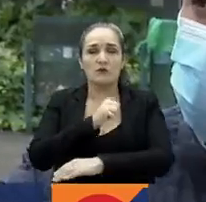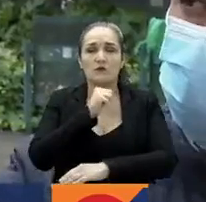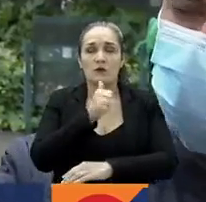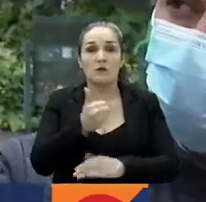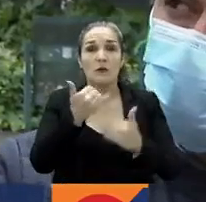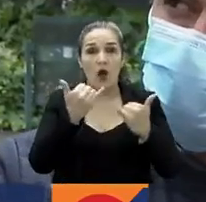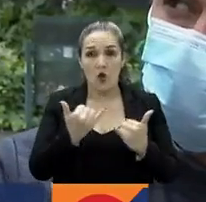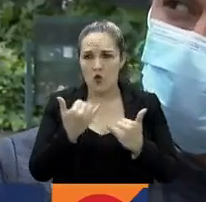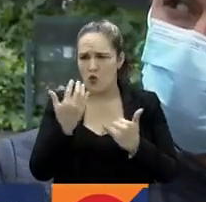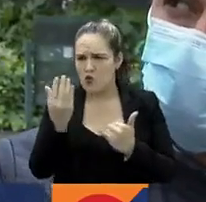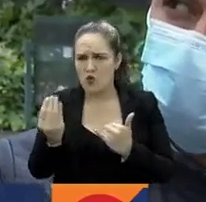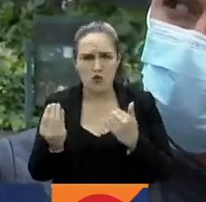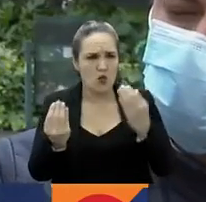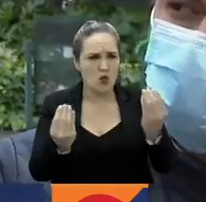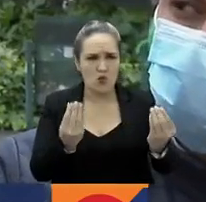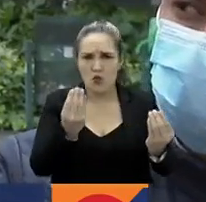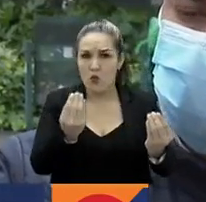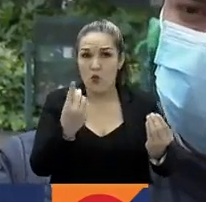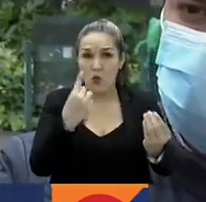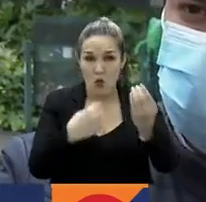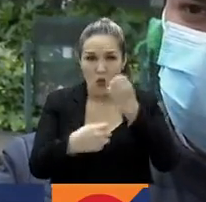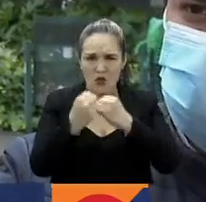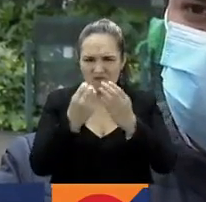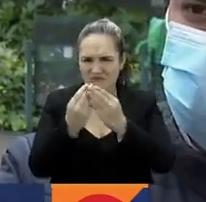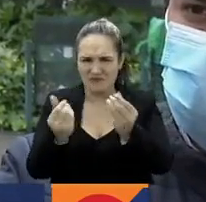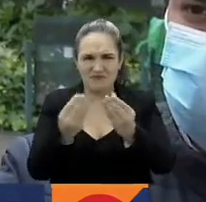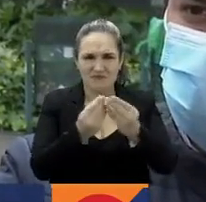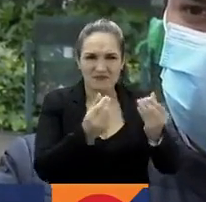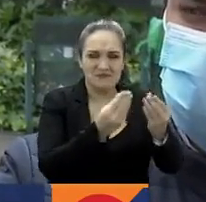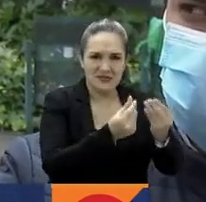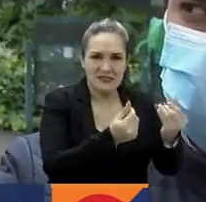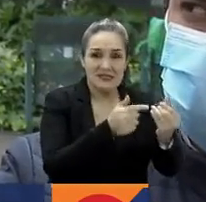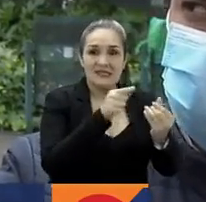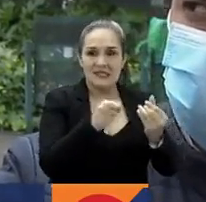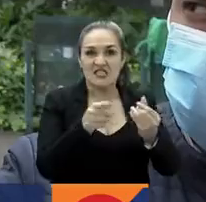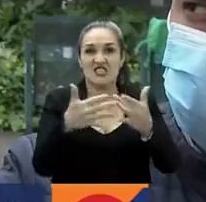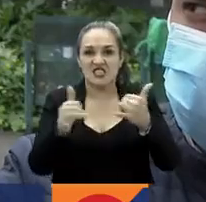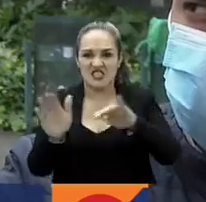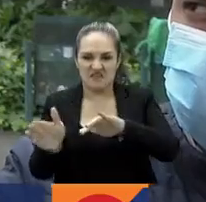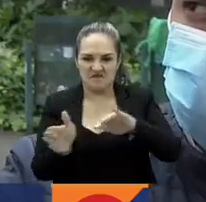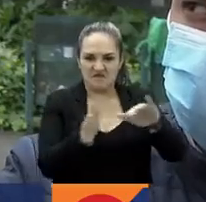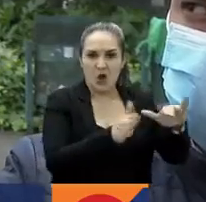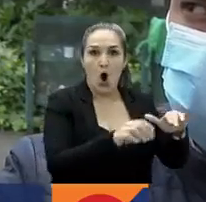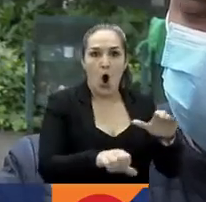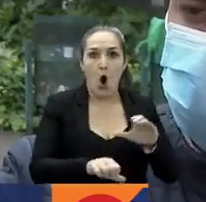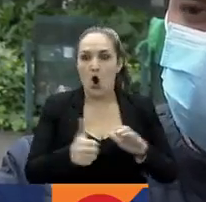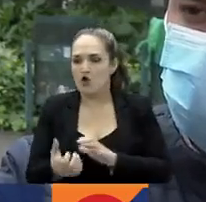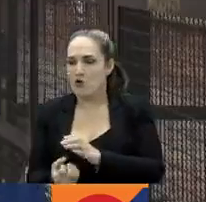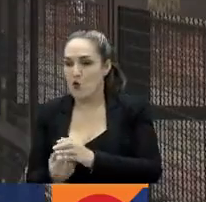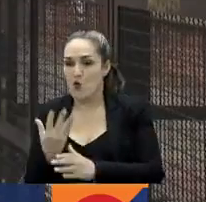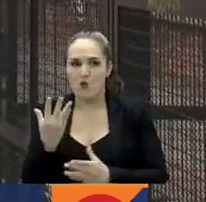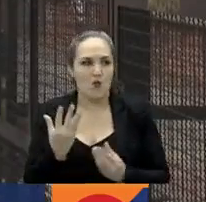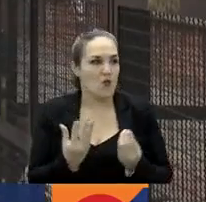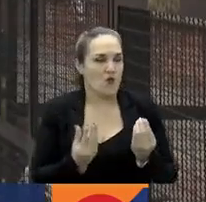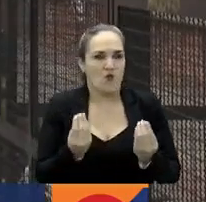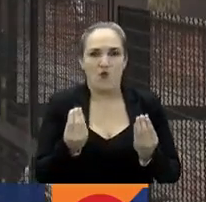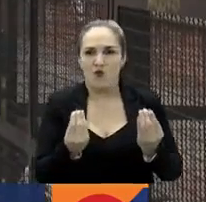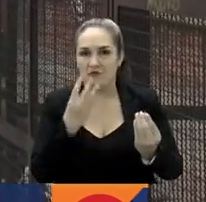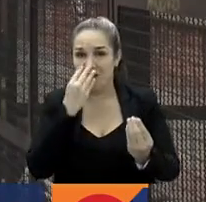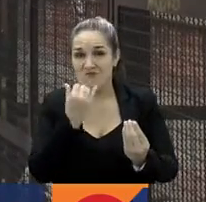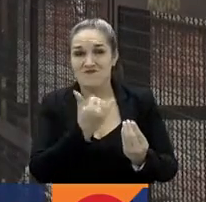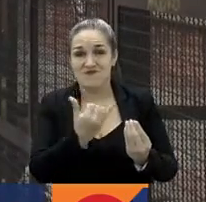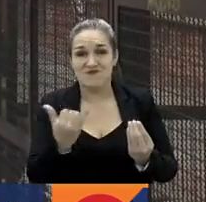criminales muy fuertes del año pasado y efectivamente llegaron a otras organizaciones a colmar esos territorios por estos